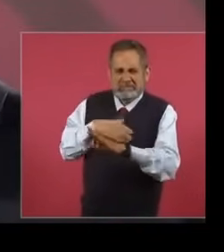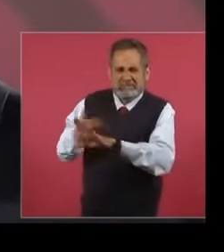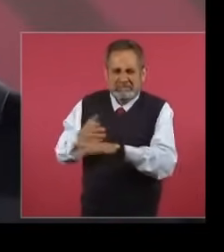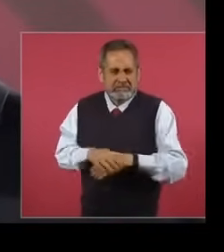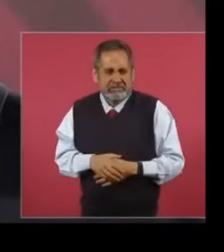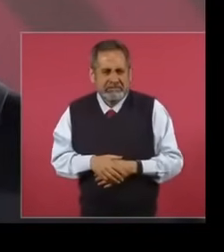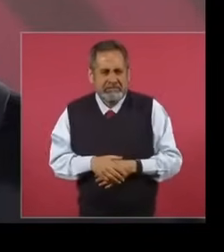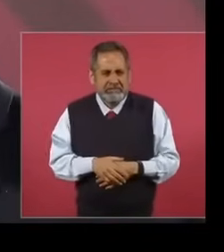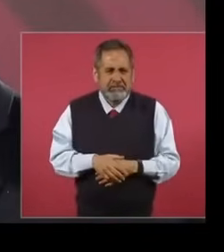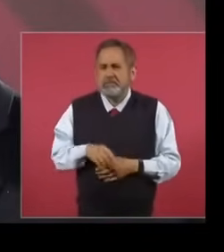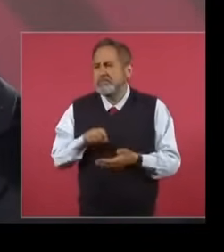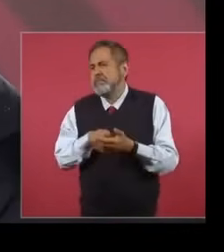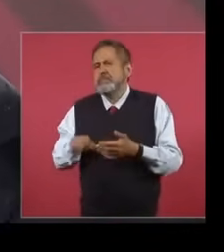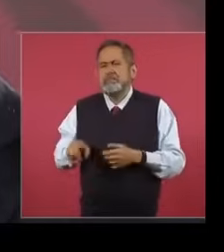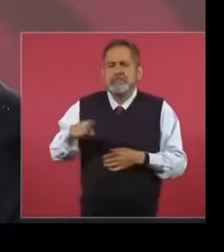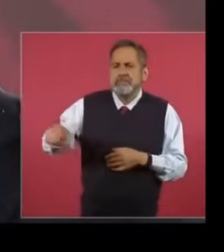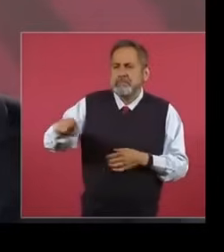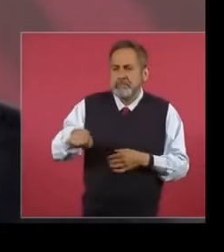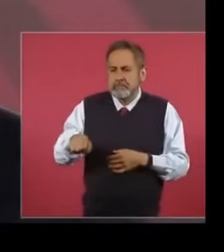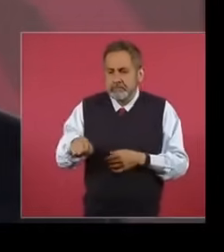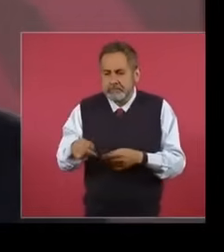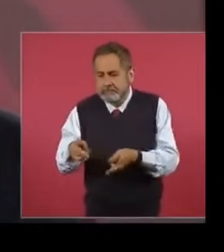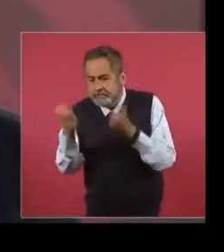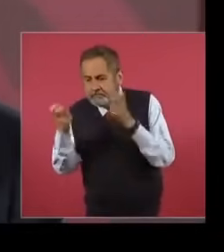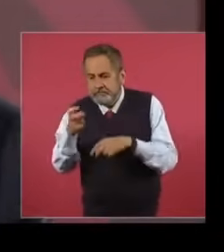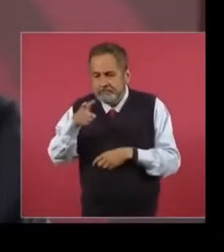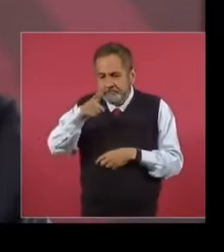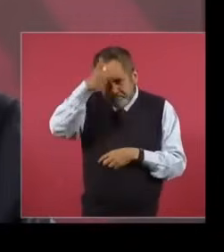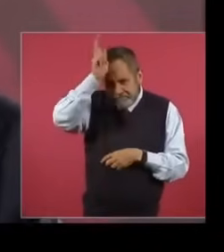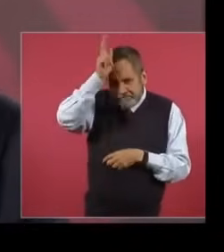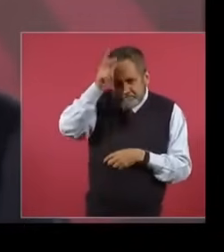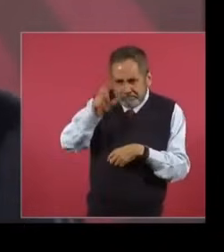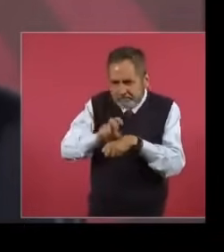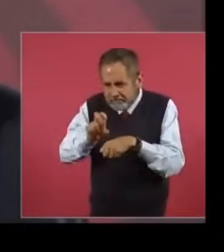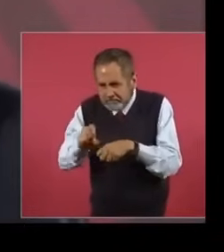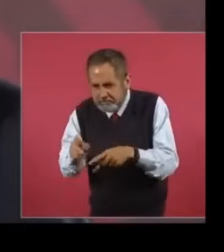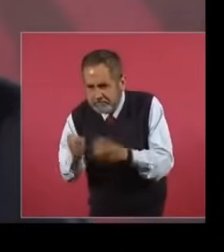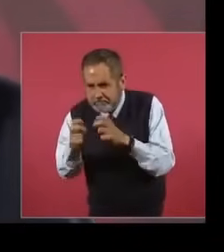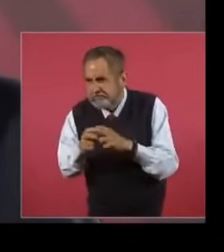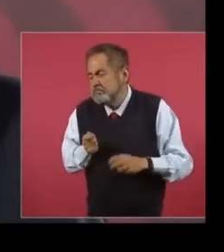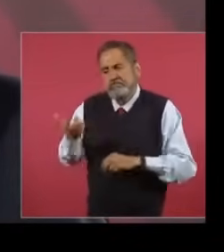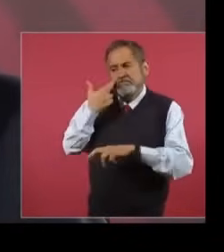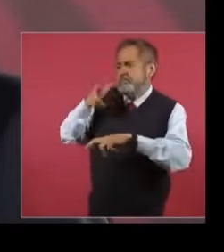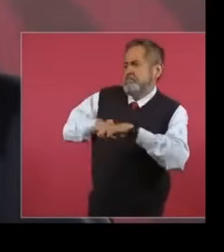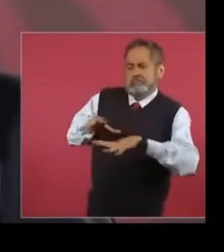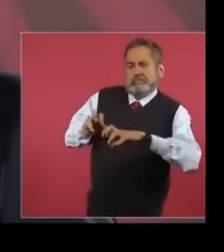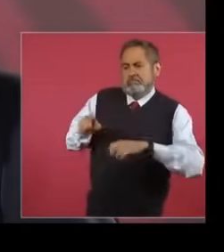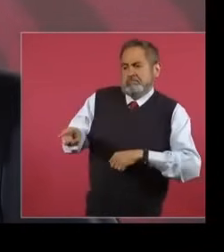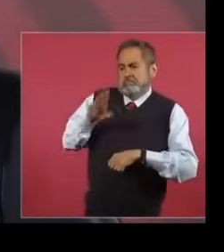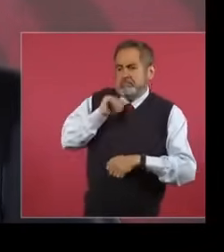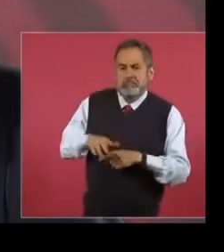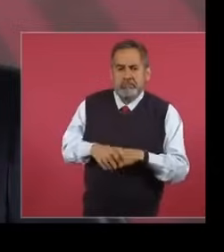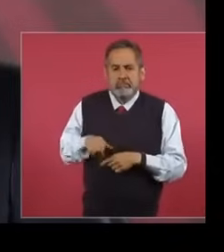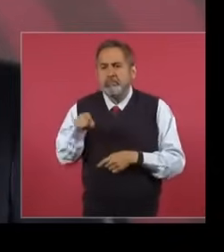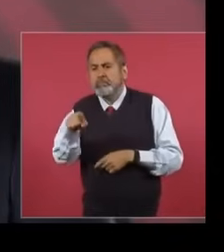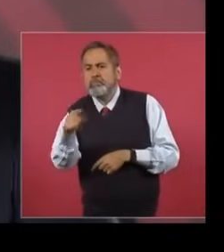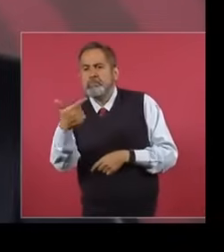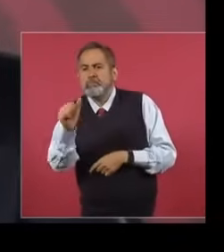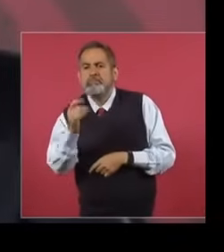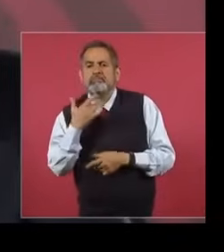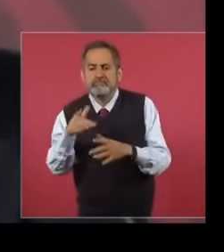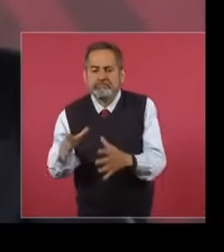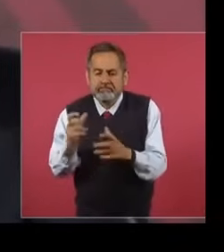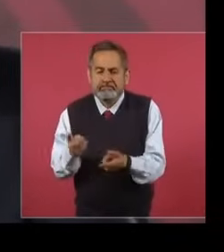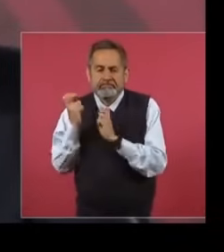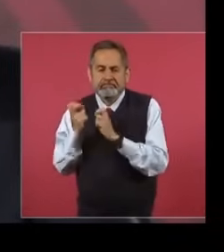ratero era el que se robaba una gallina allá en los pueblos que se robaba un cilindro de gas